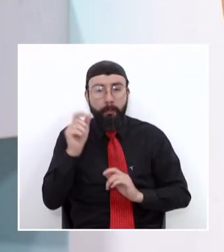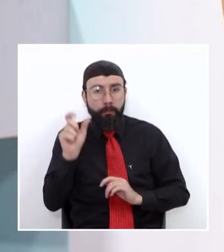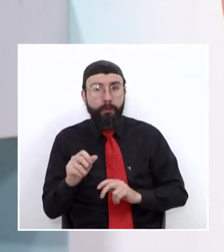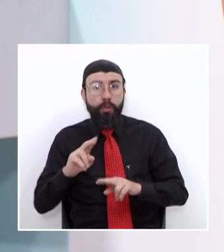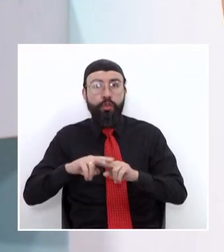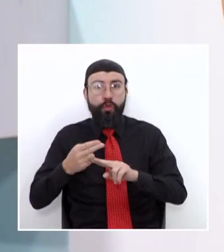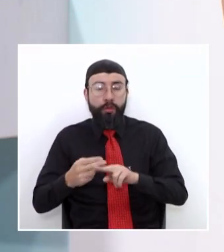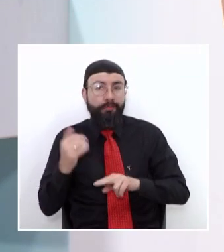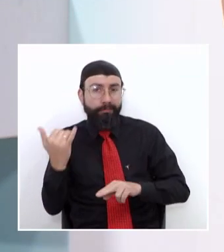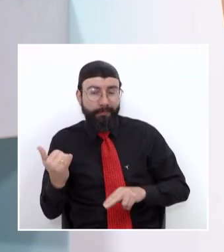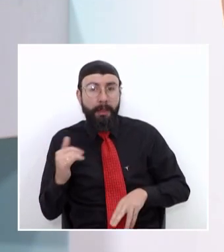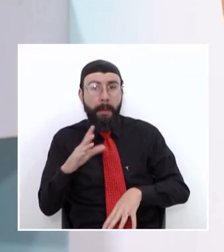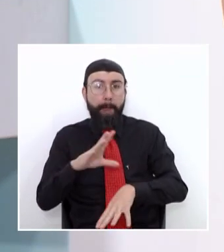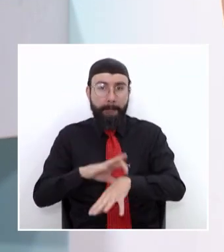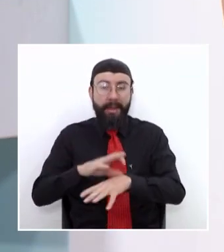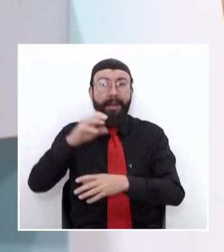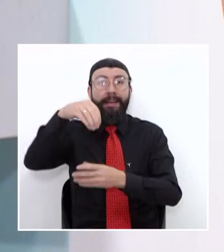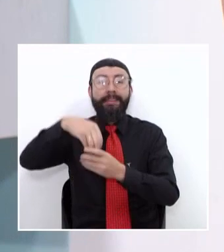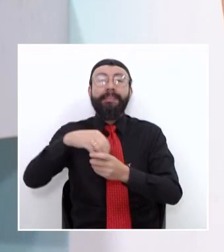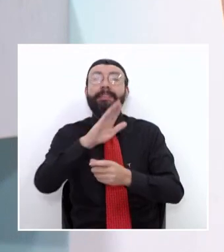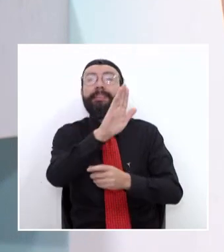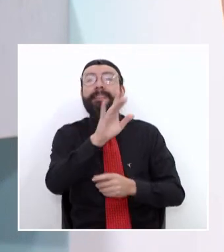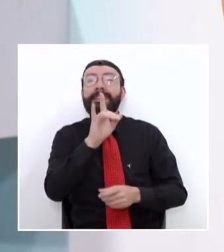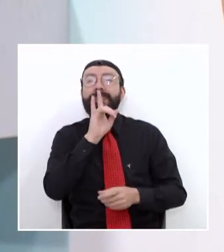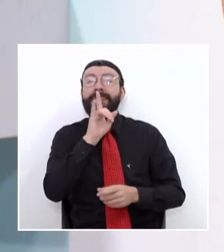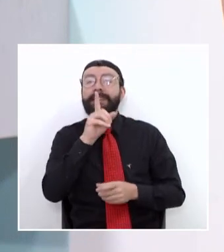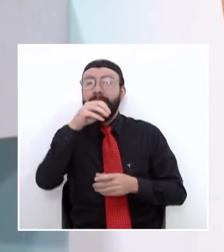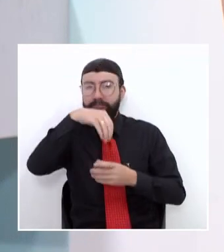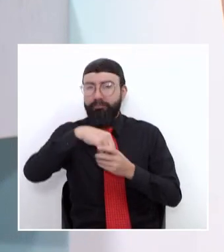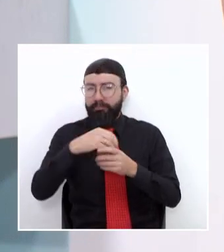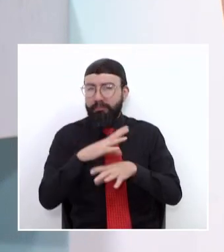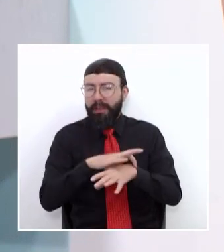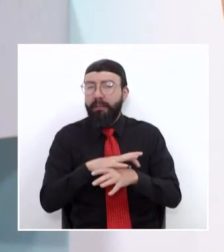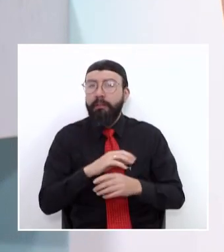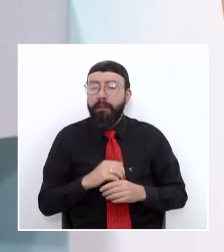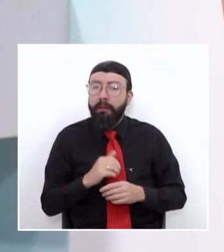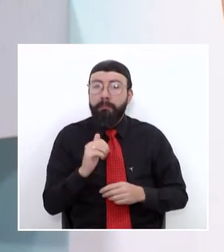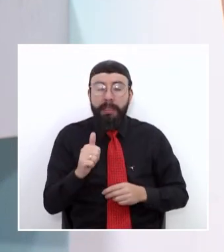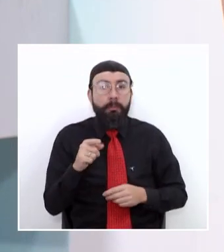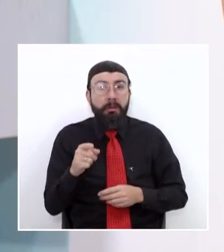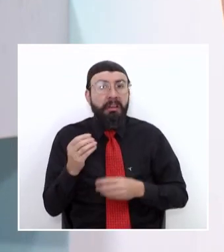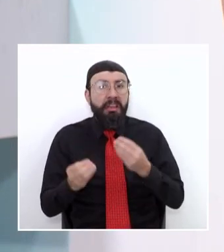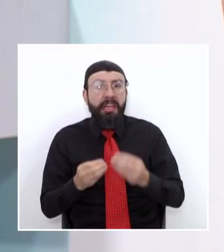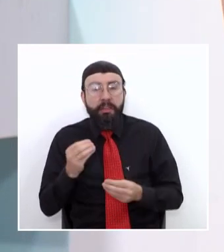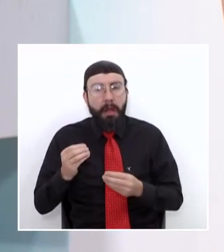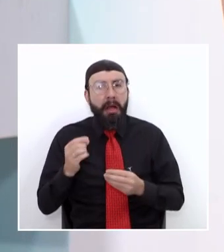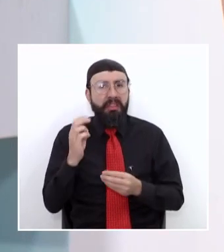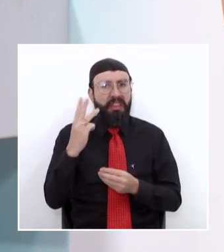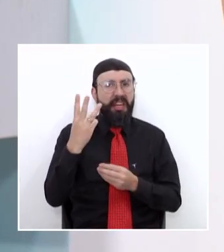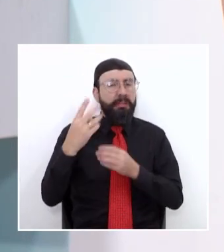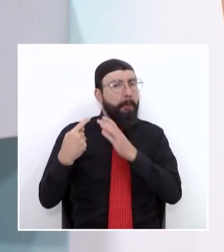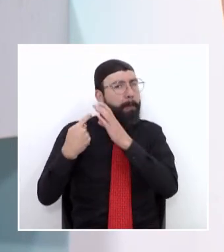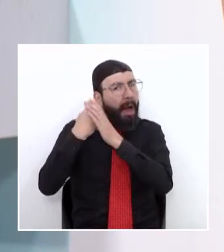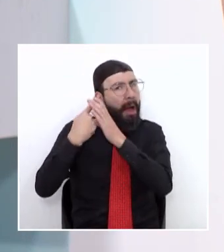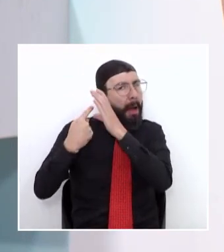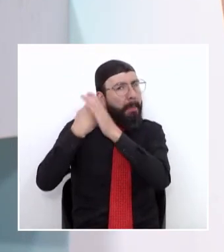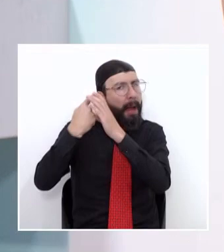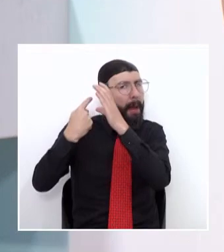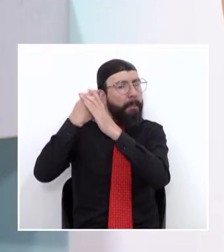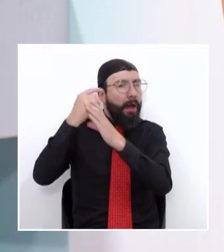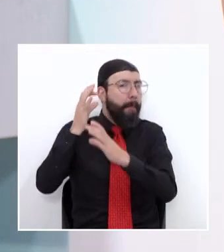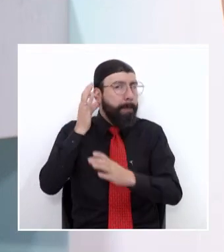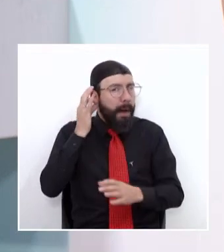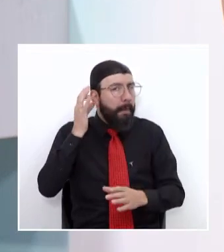mía que es médica internista en Estados Unidos y ella se hizo 3 perforaciones en la oreja y empezó a hacer